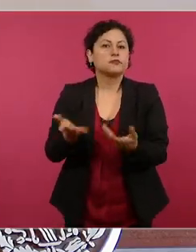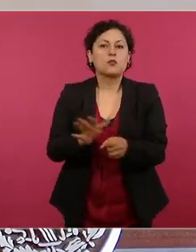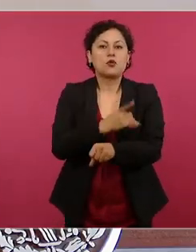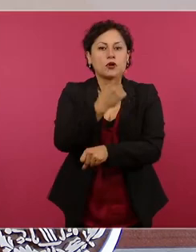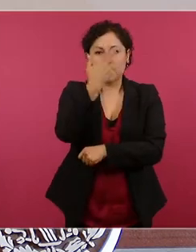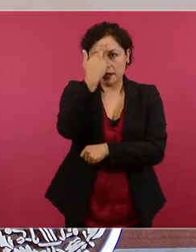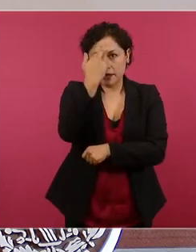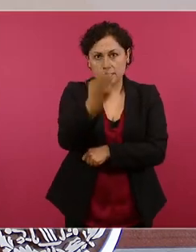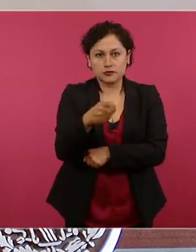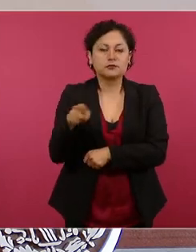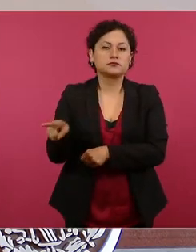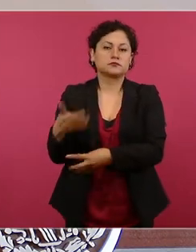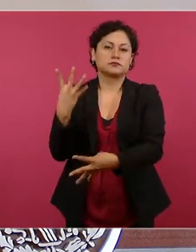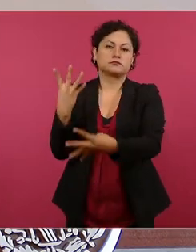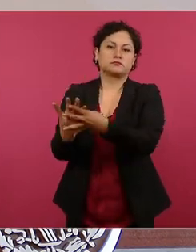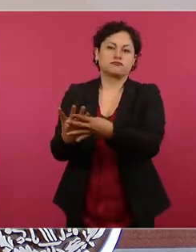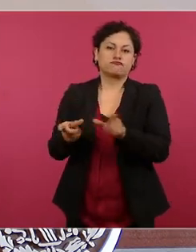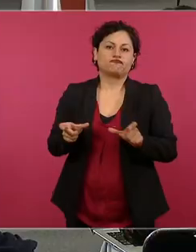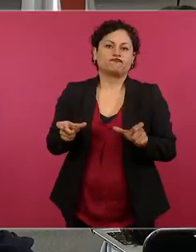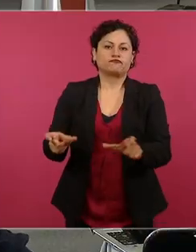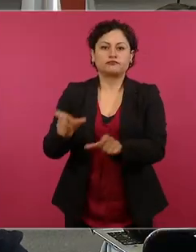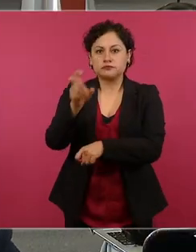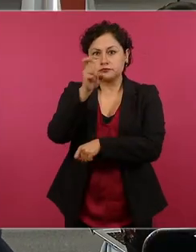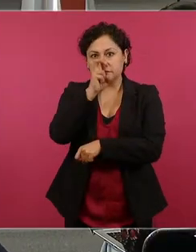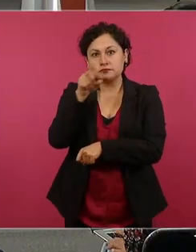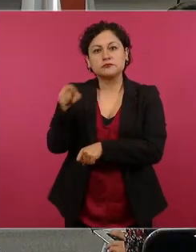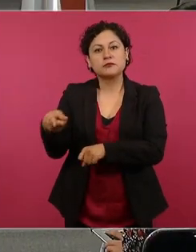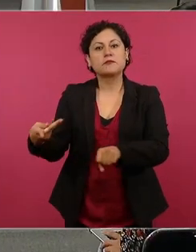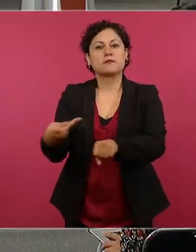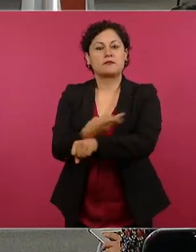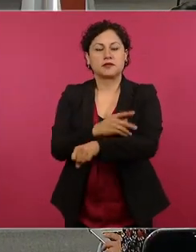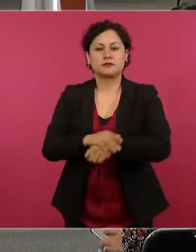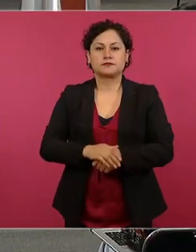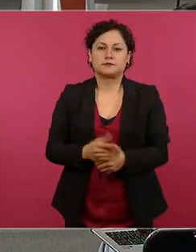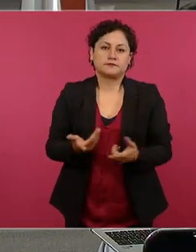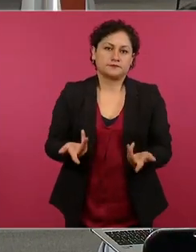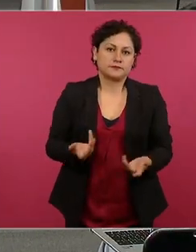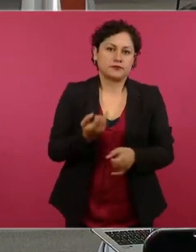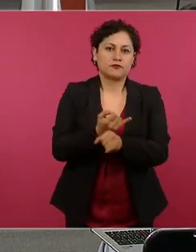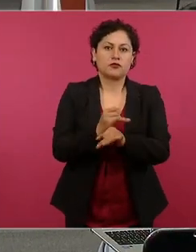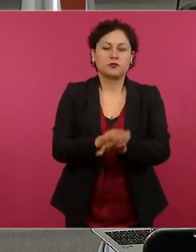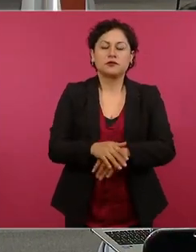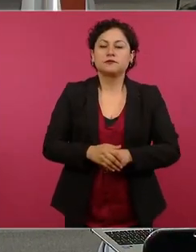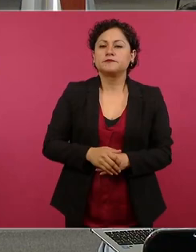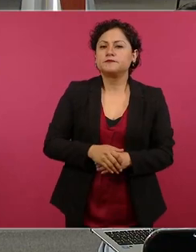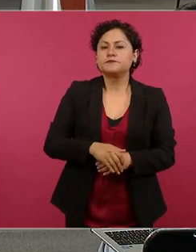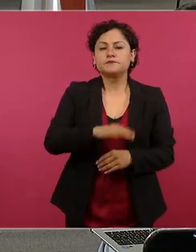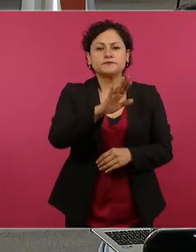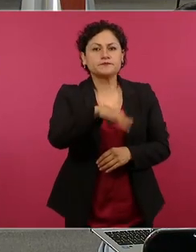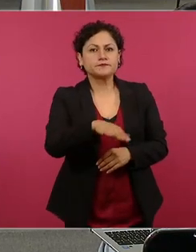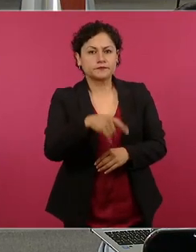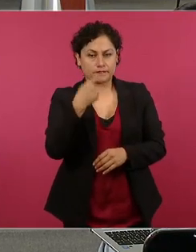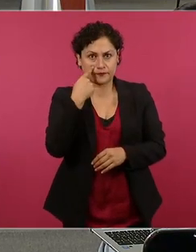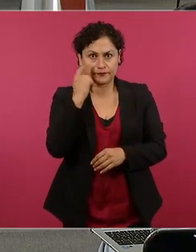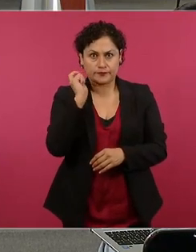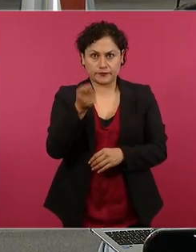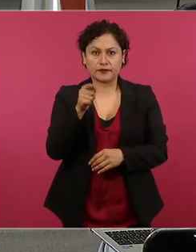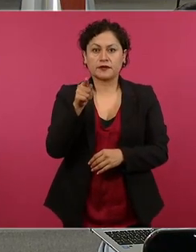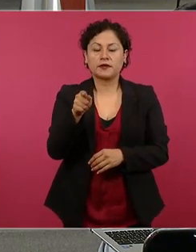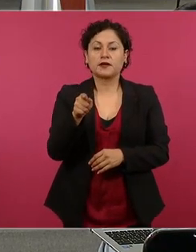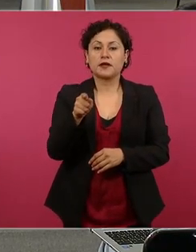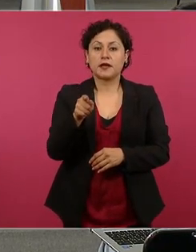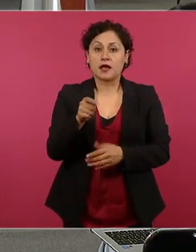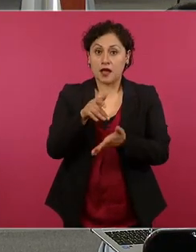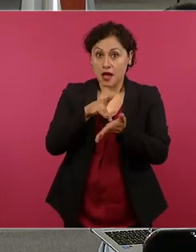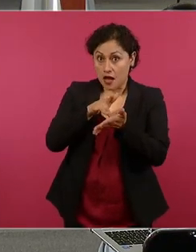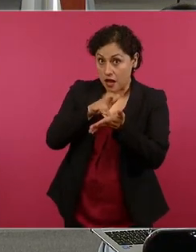de penales de alta seguridad. Sería mi información. Gracias, secretaria. Ahí en ese sentido, lo que usted menciona es un apoyo integral que